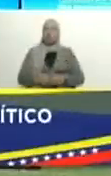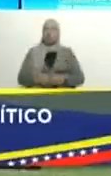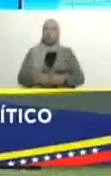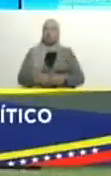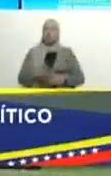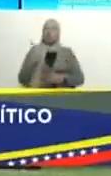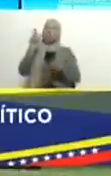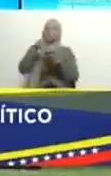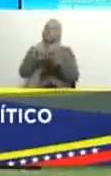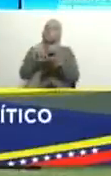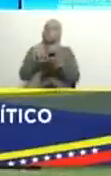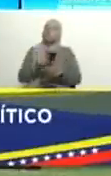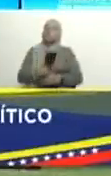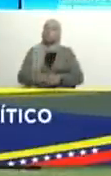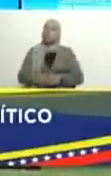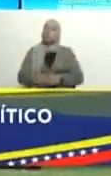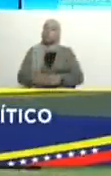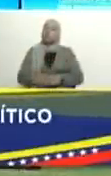presente